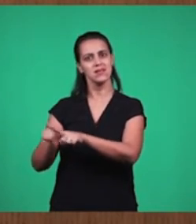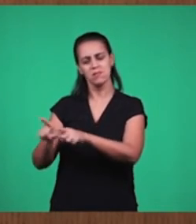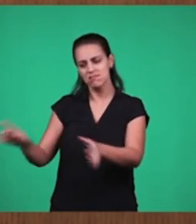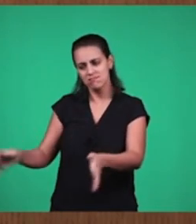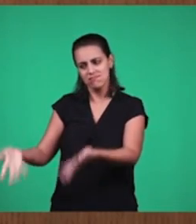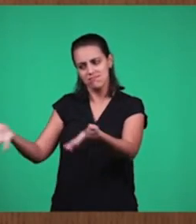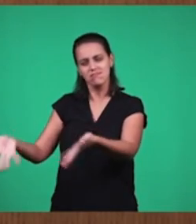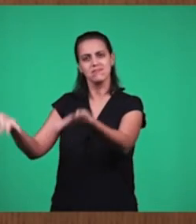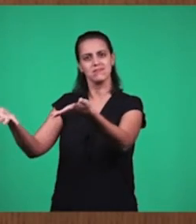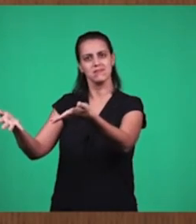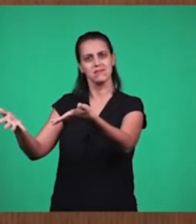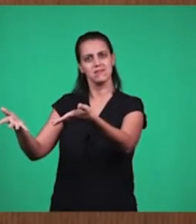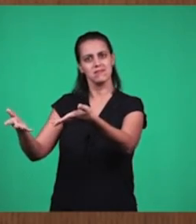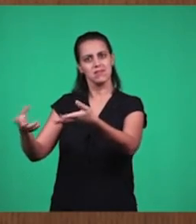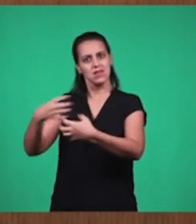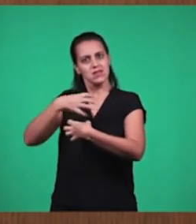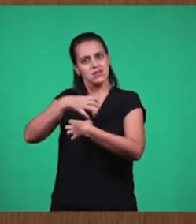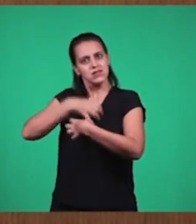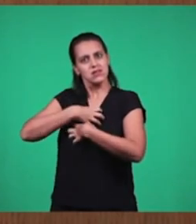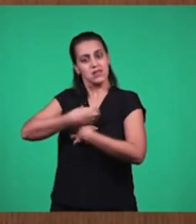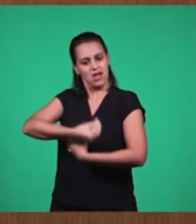y provoque saltos